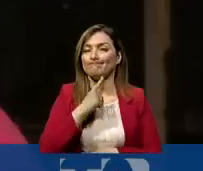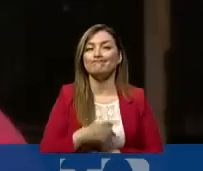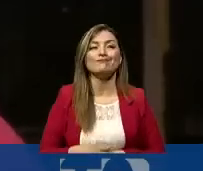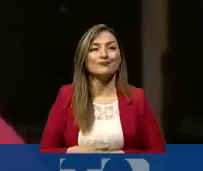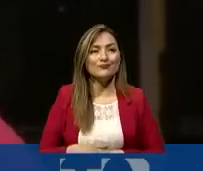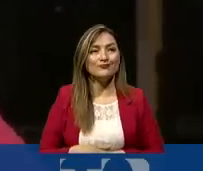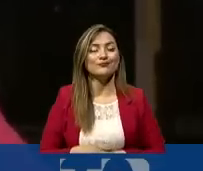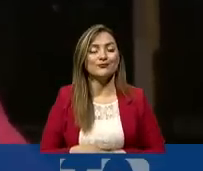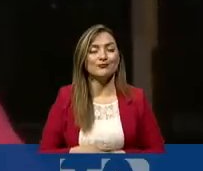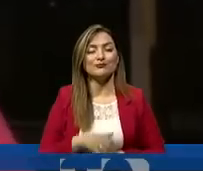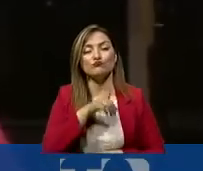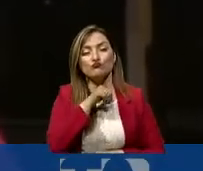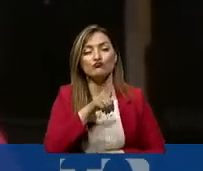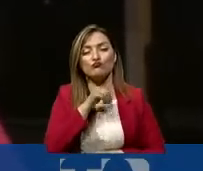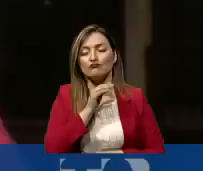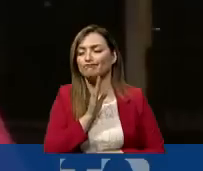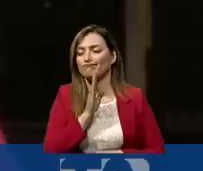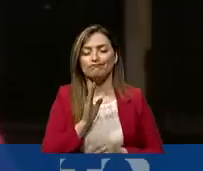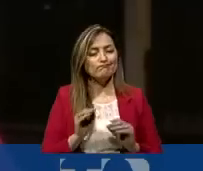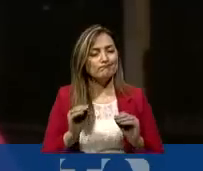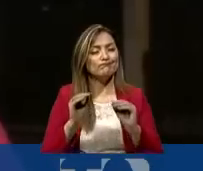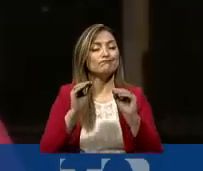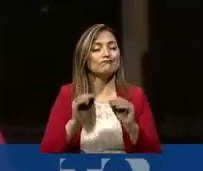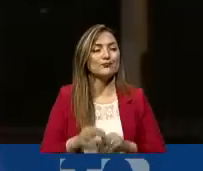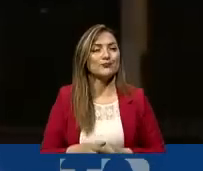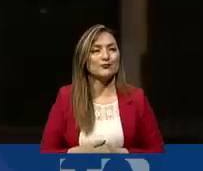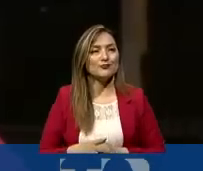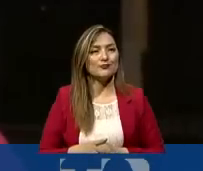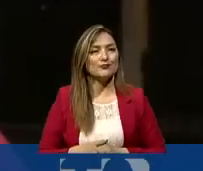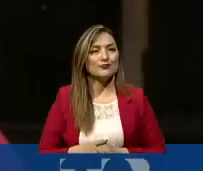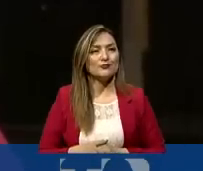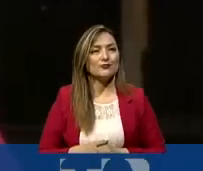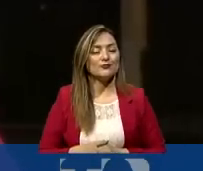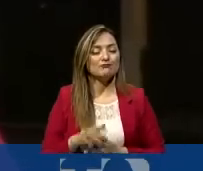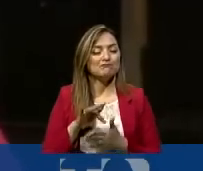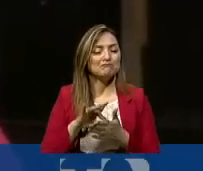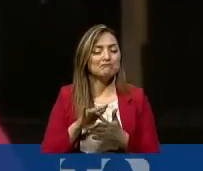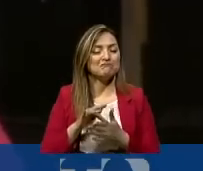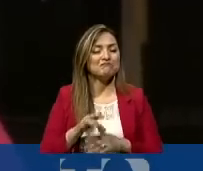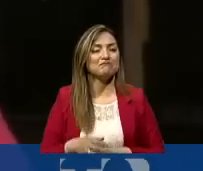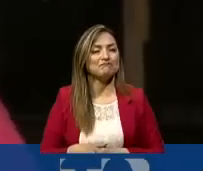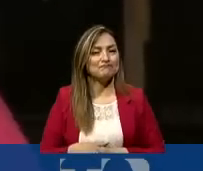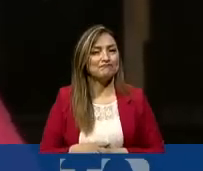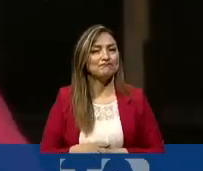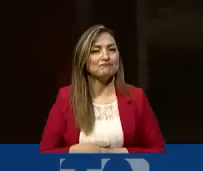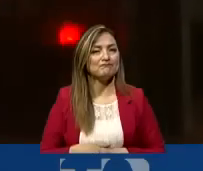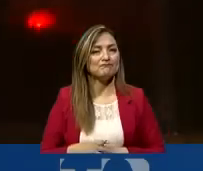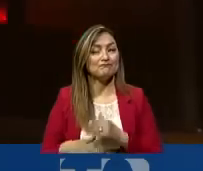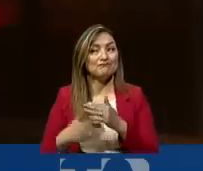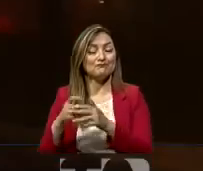está viviendo ahora con la delincuencia cada vez en incremento en la ciudad. Es un problema demasiado peligroso, riesgoso para toda la